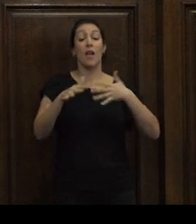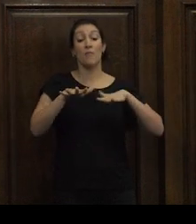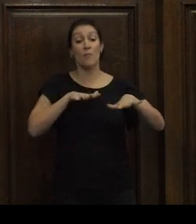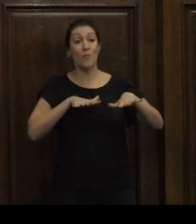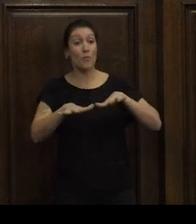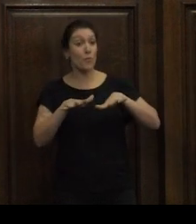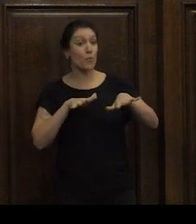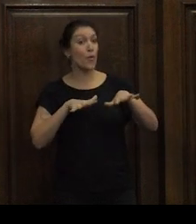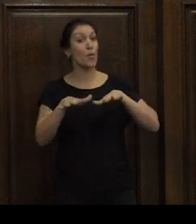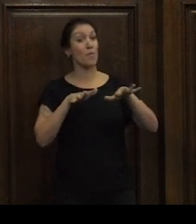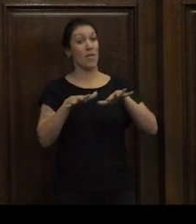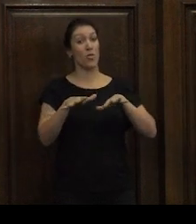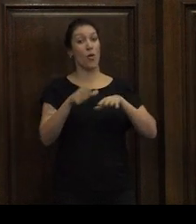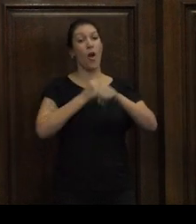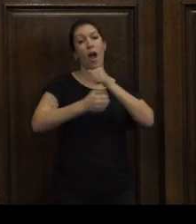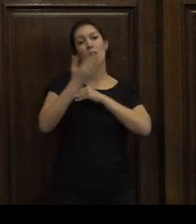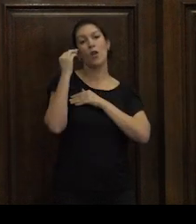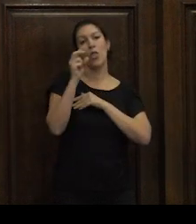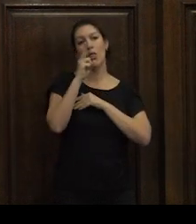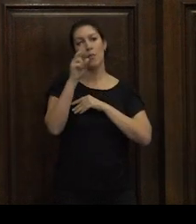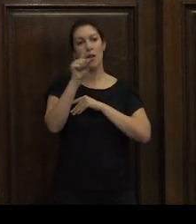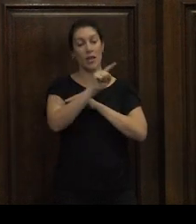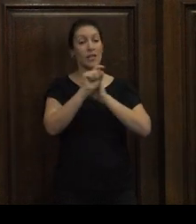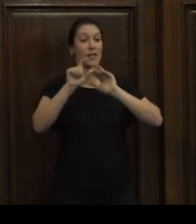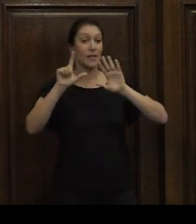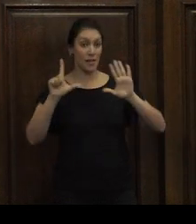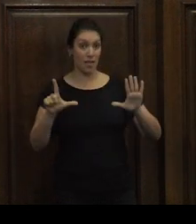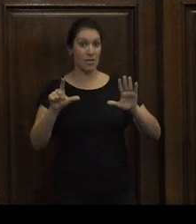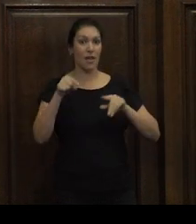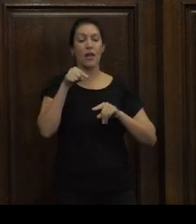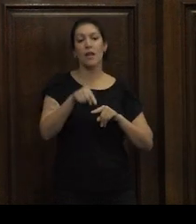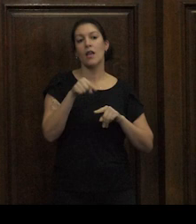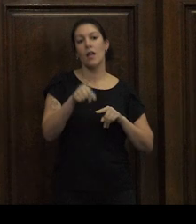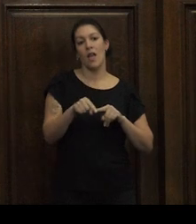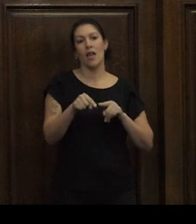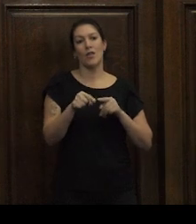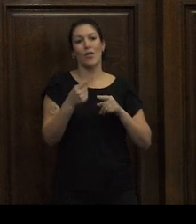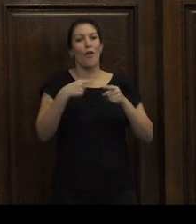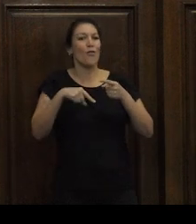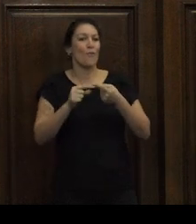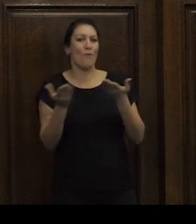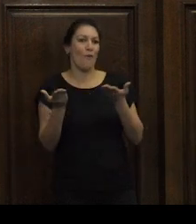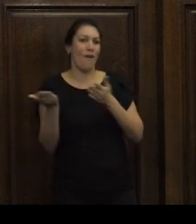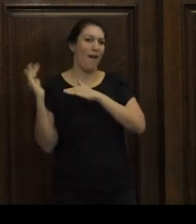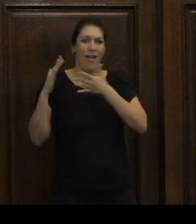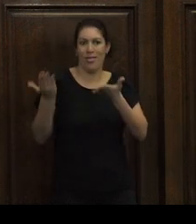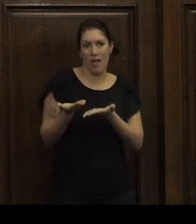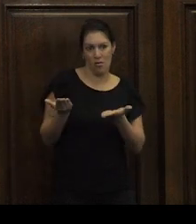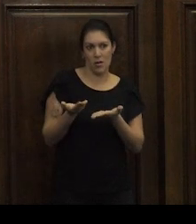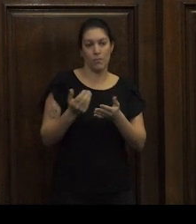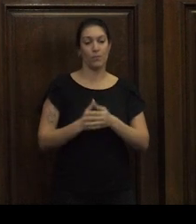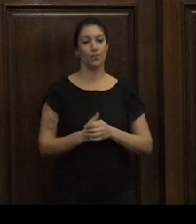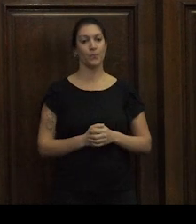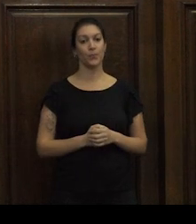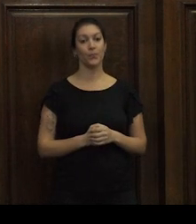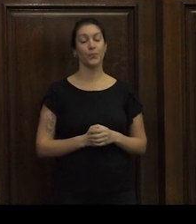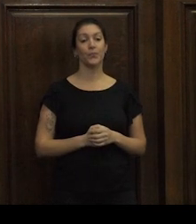Me Too en 2017, con todas sus muchísimas reverberaciones hasta hoy.